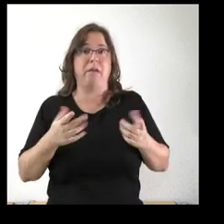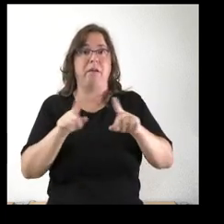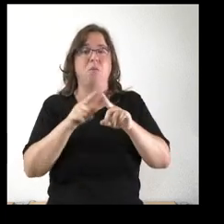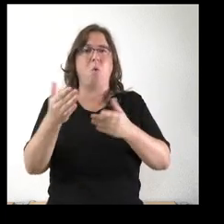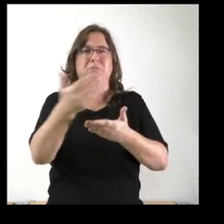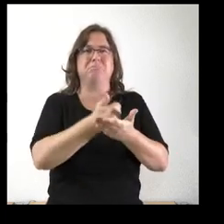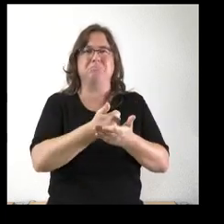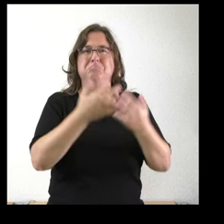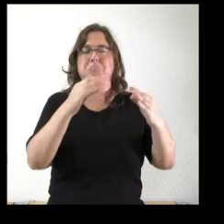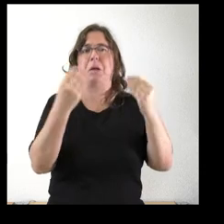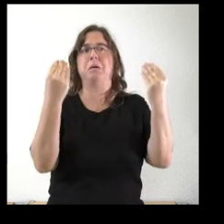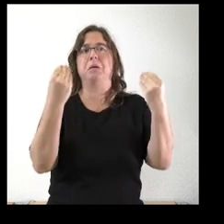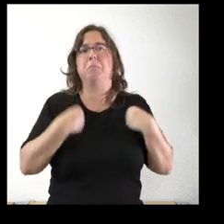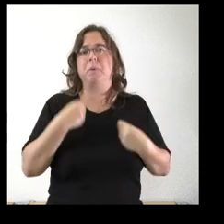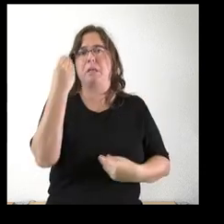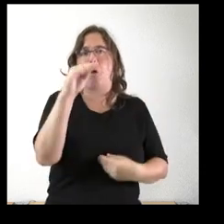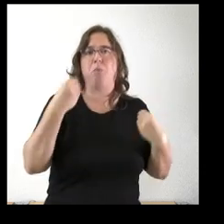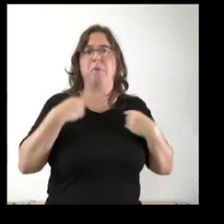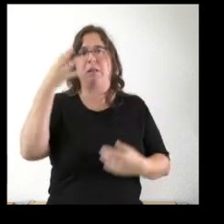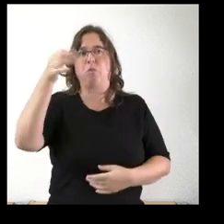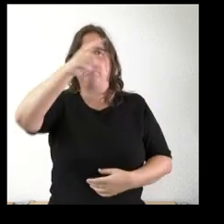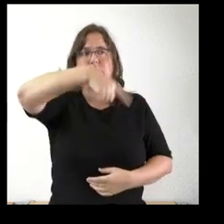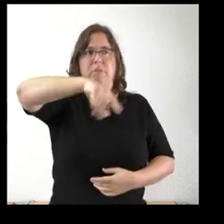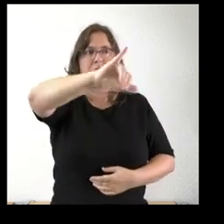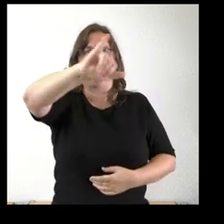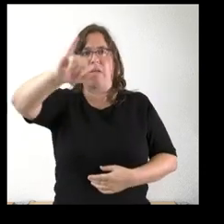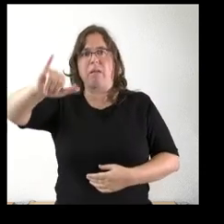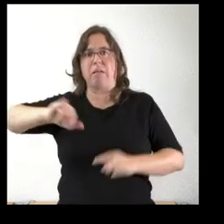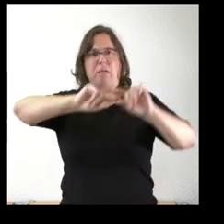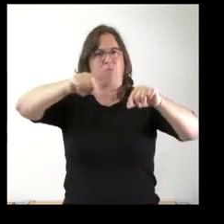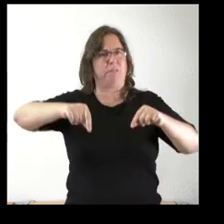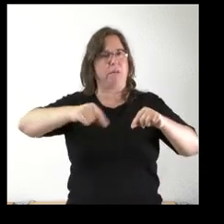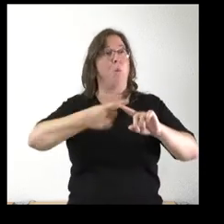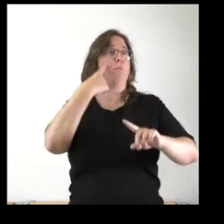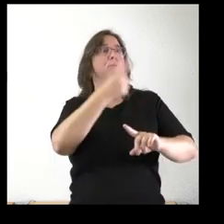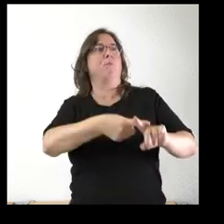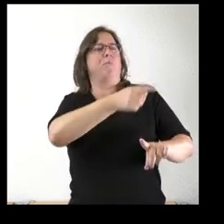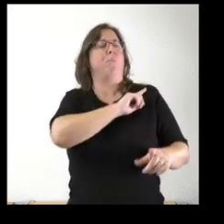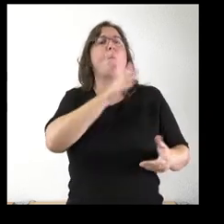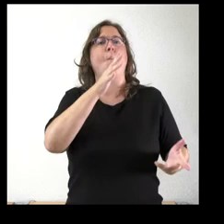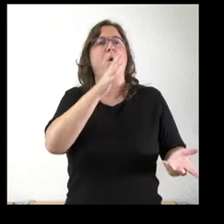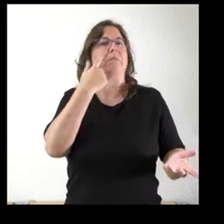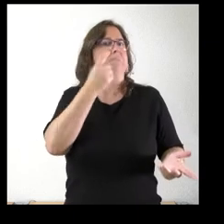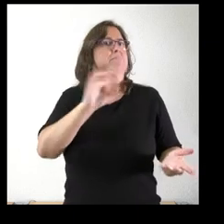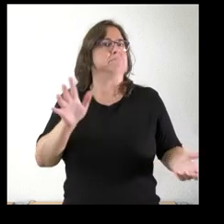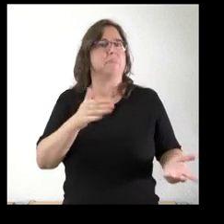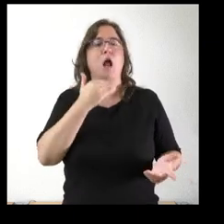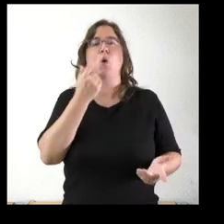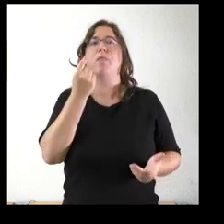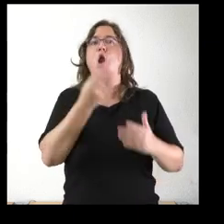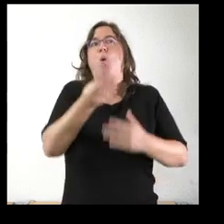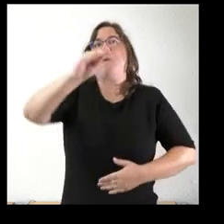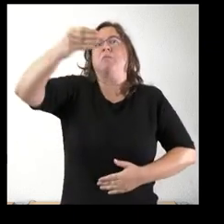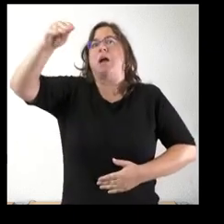más, vivienda joven y vivienda rural, que también se hacen en otras provincias. Entonces, no sé por qué se dice que son inversiones a